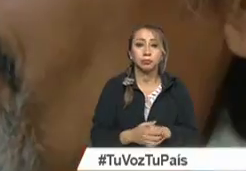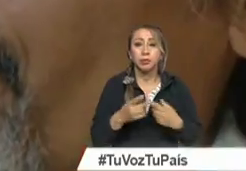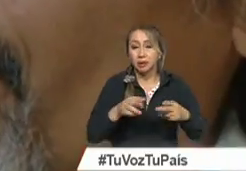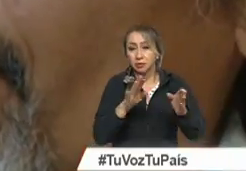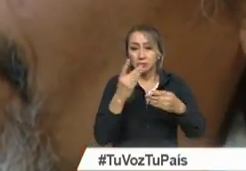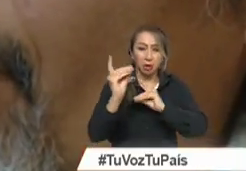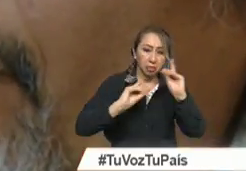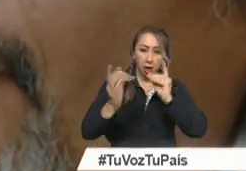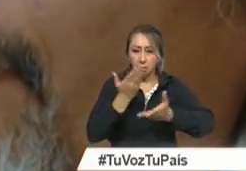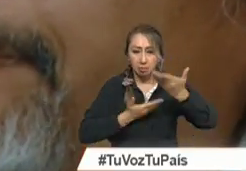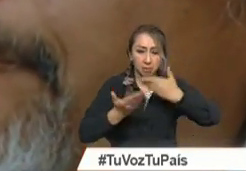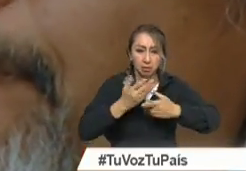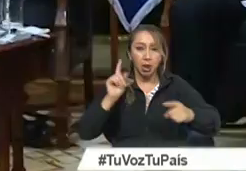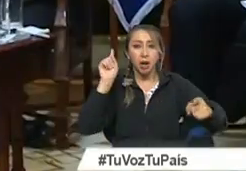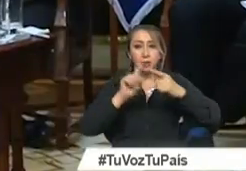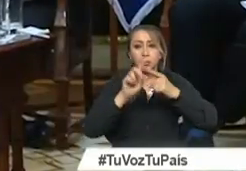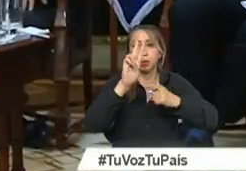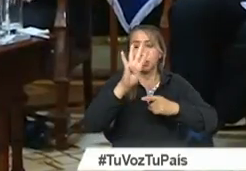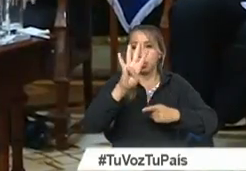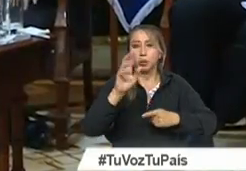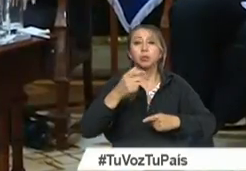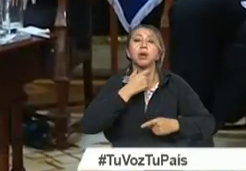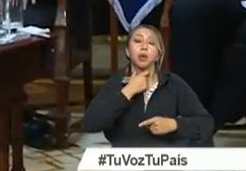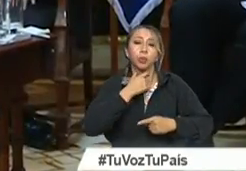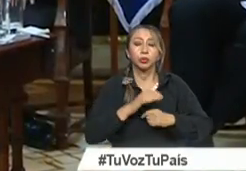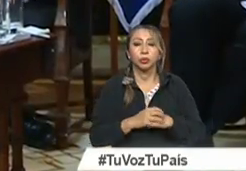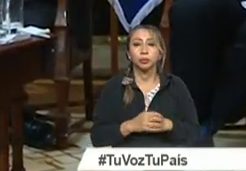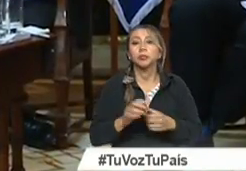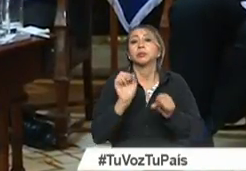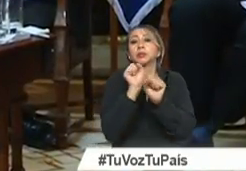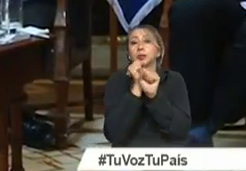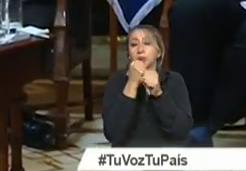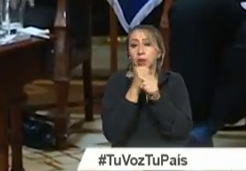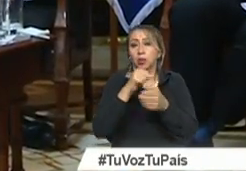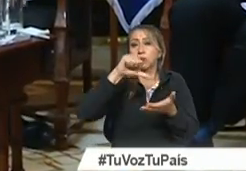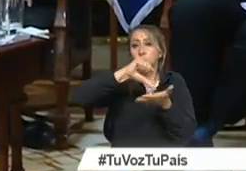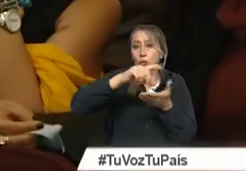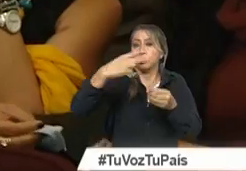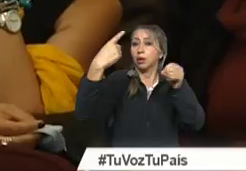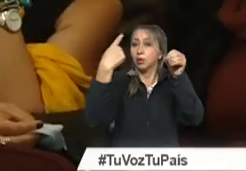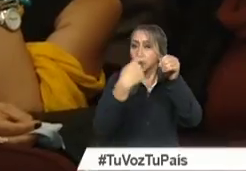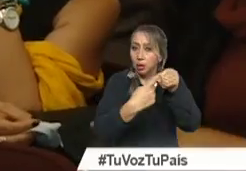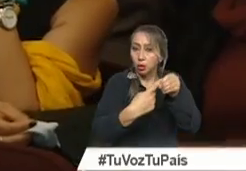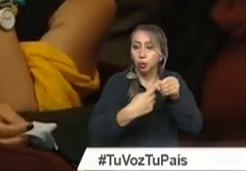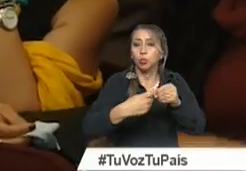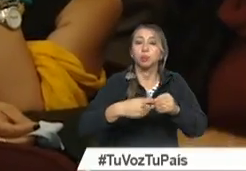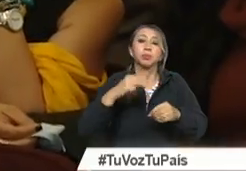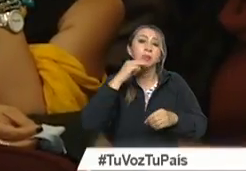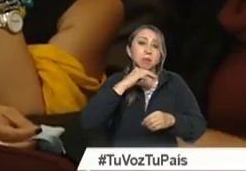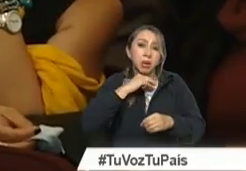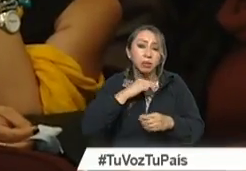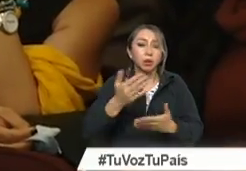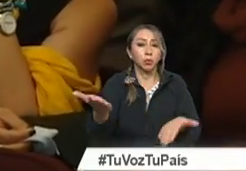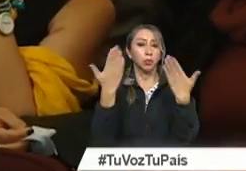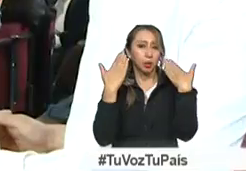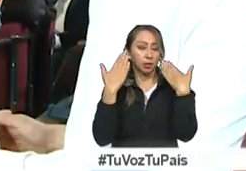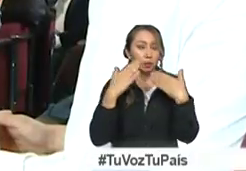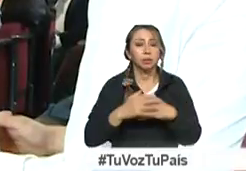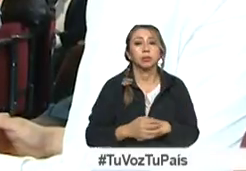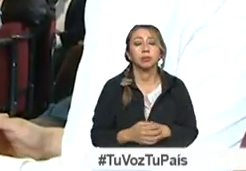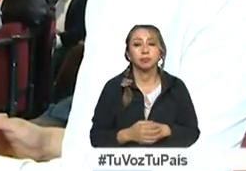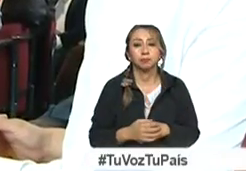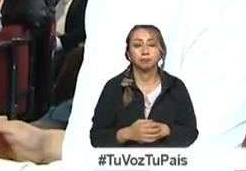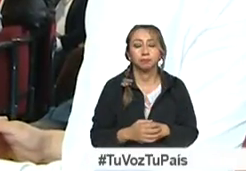mesas redondas continuarán hasta el 24 de agosto y se realizarán en las ciudades de quito manta cuenca y guayaquil